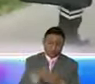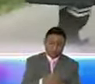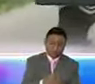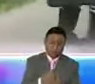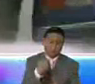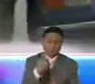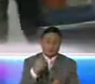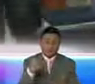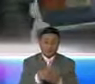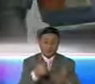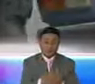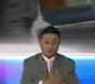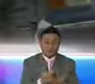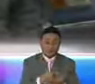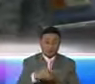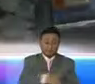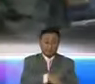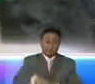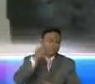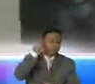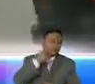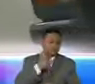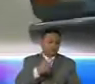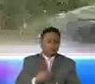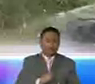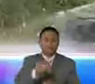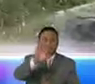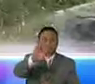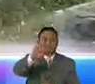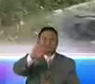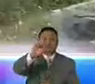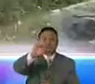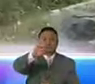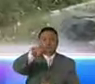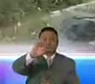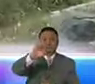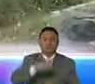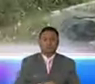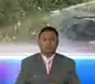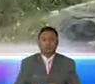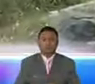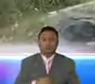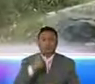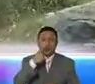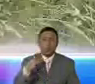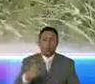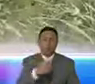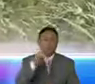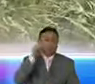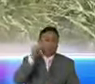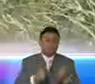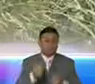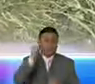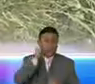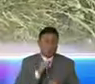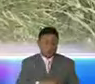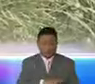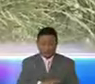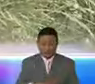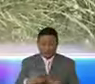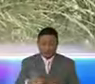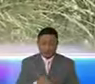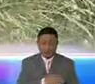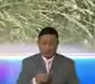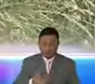estrelló en la avenida Simón Bolívar a la altura del Troque. Aparentemente, el conductor del carro implicado habría estado bajo